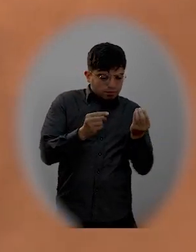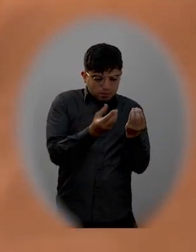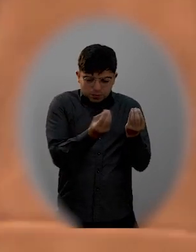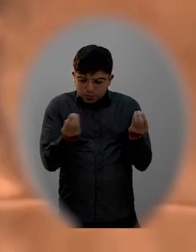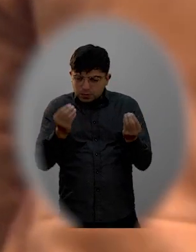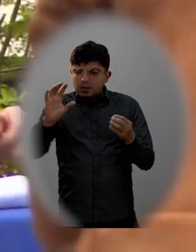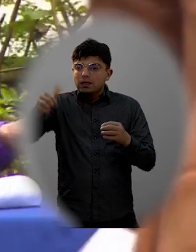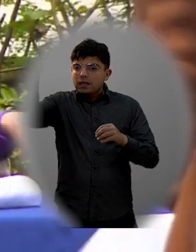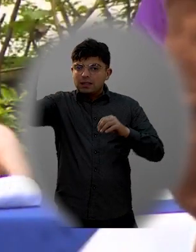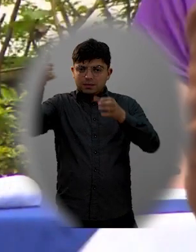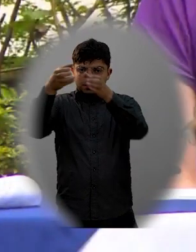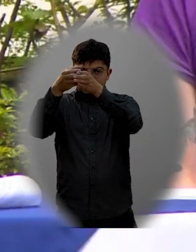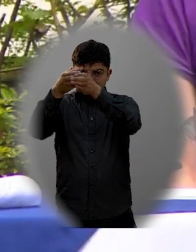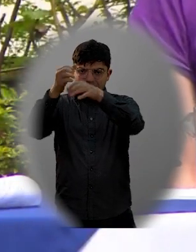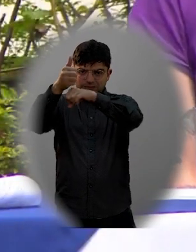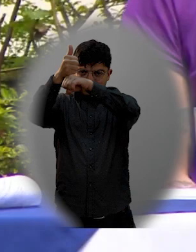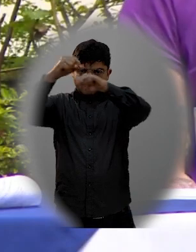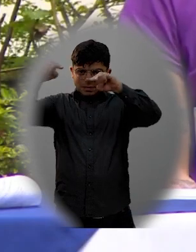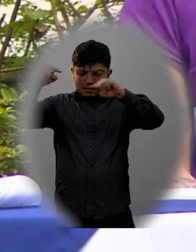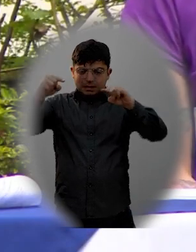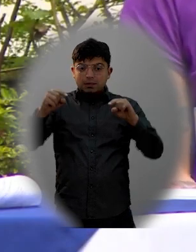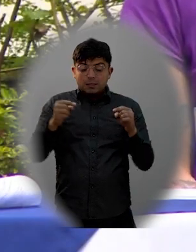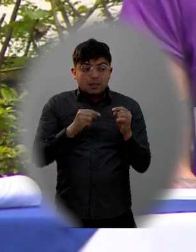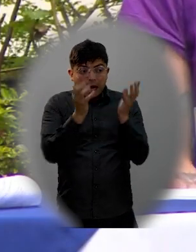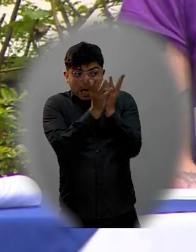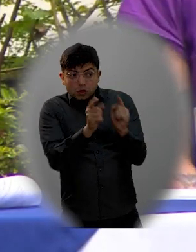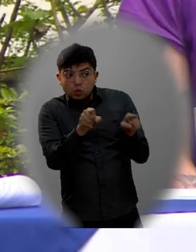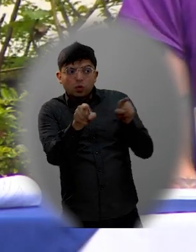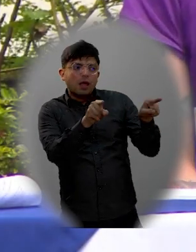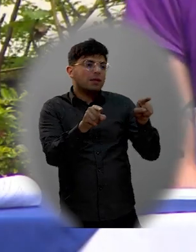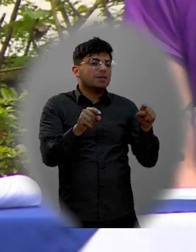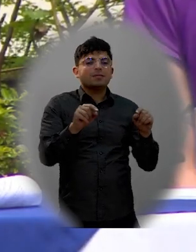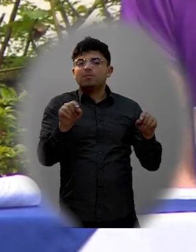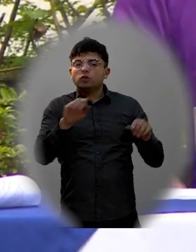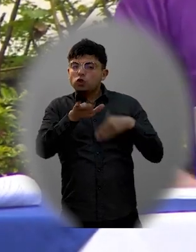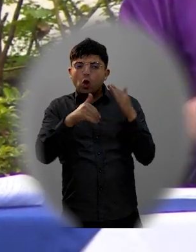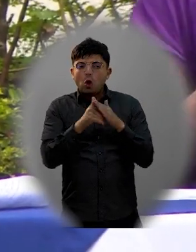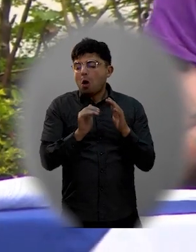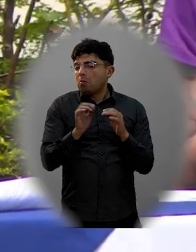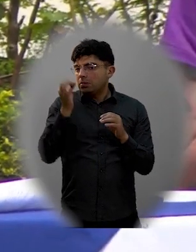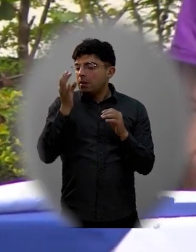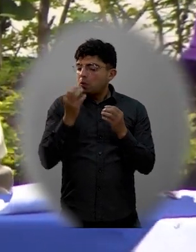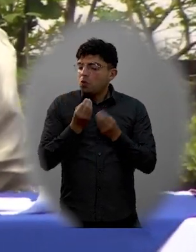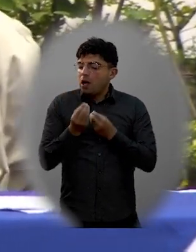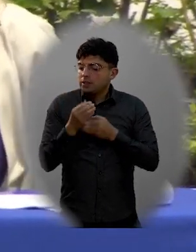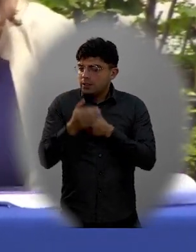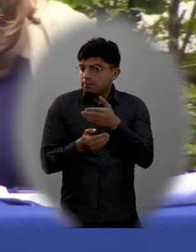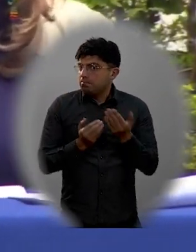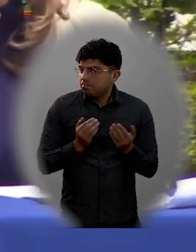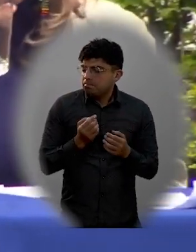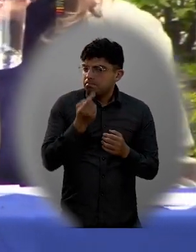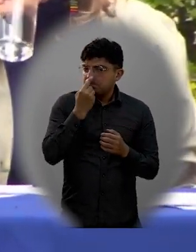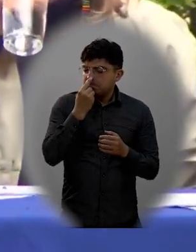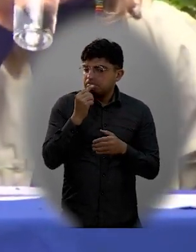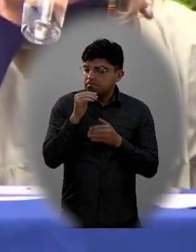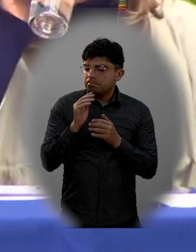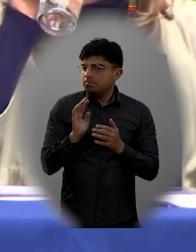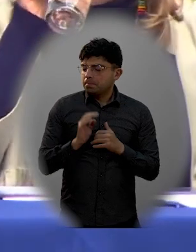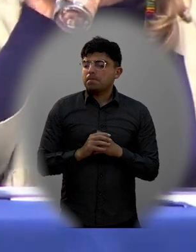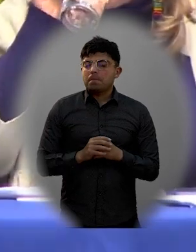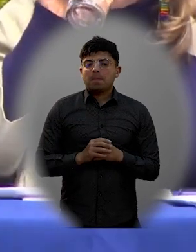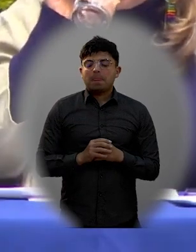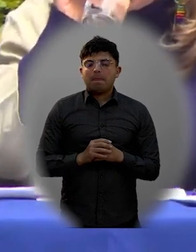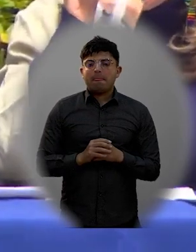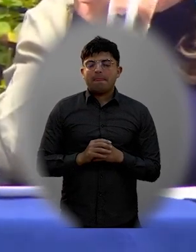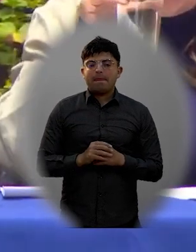de profesores y estudiantes, tendrían la cabida para hacerlo. Muchas gracias, Ángela María. Fíjense